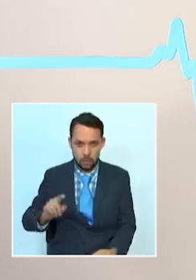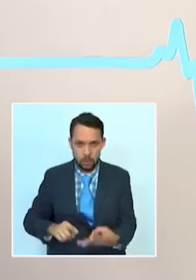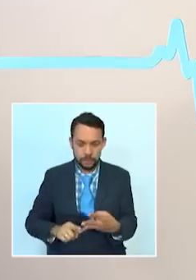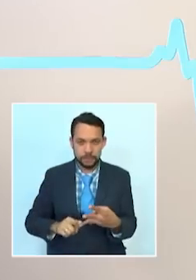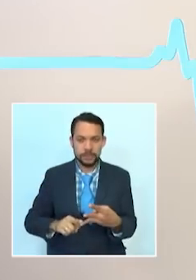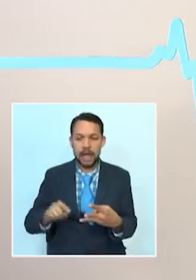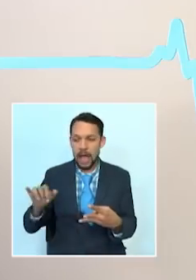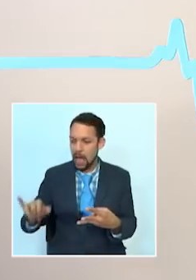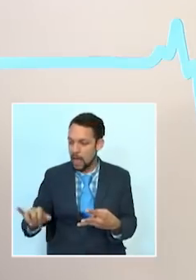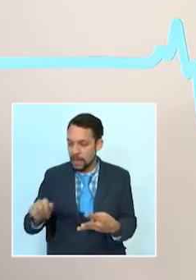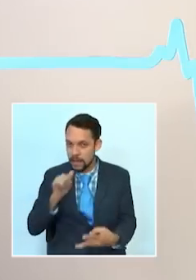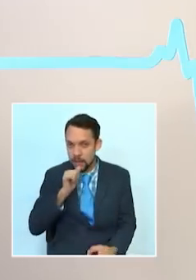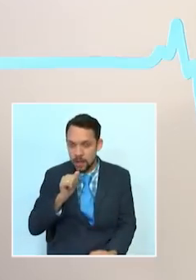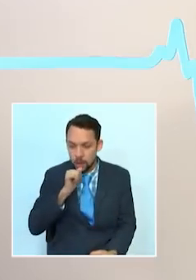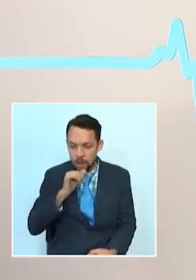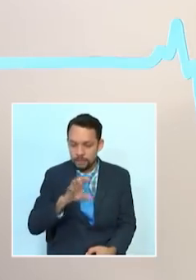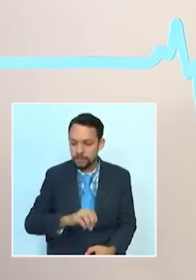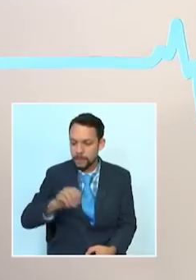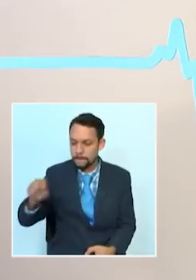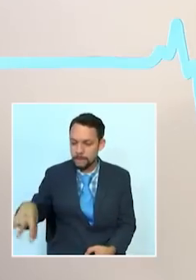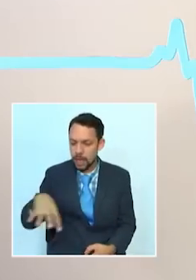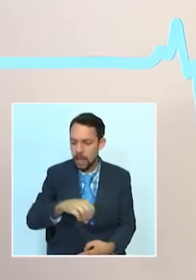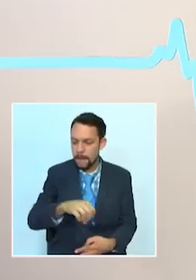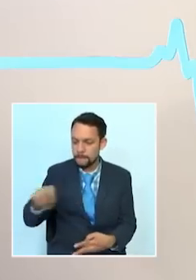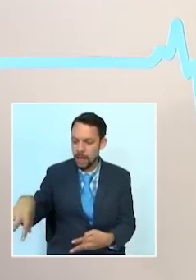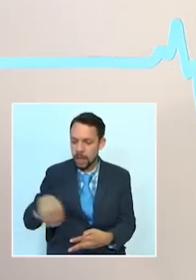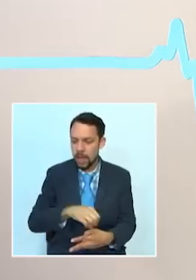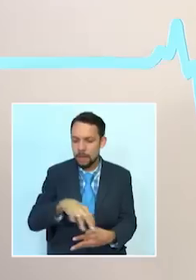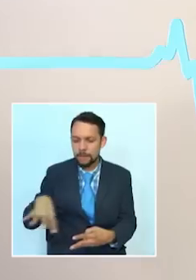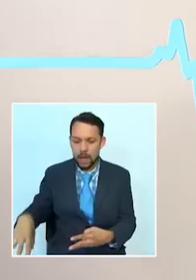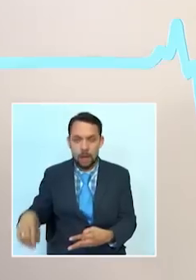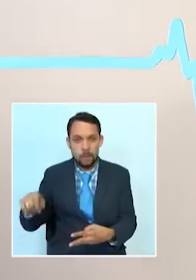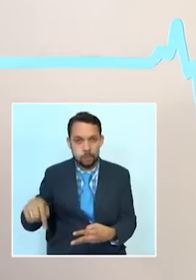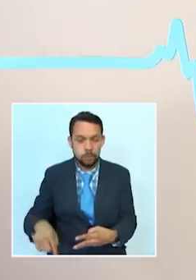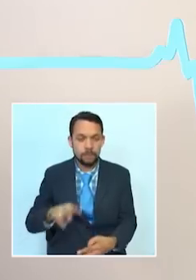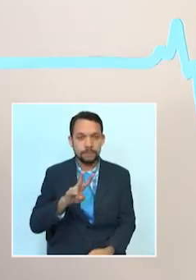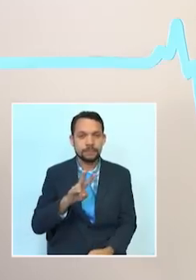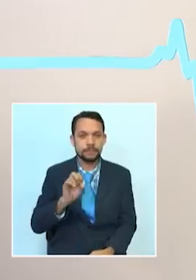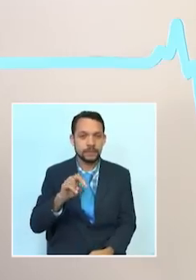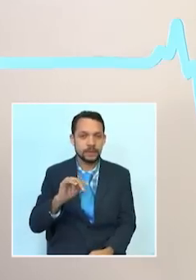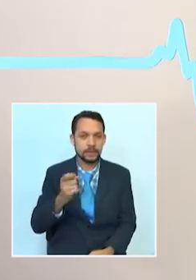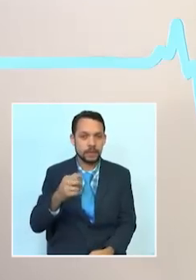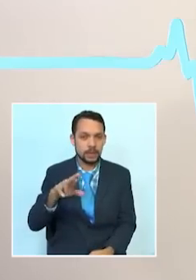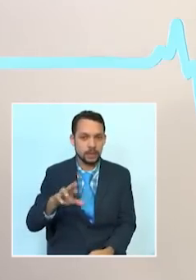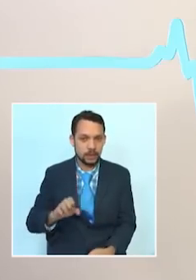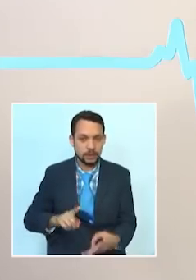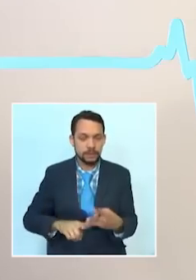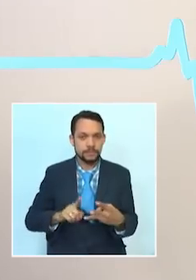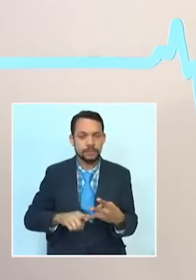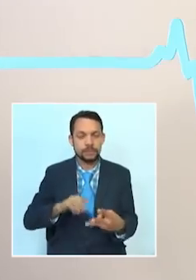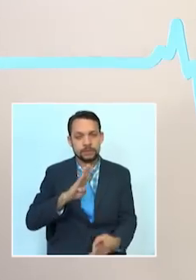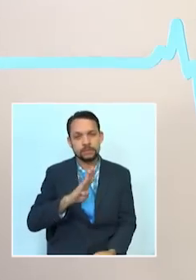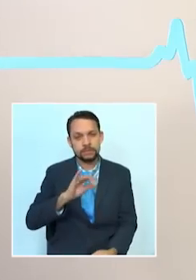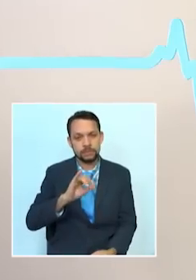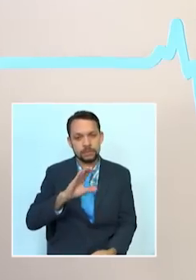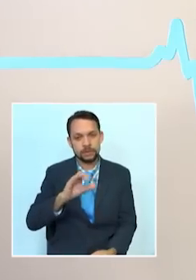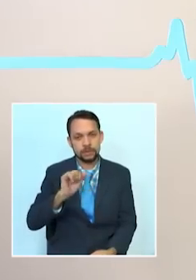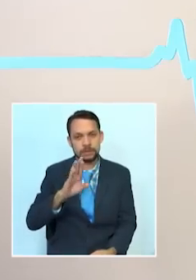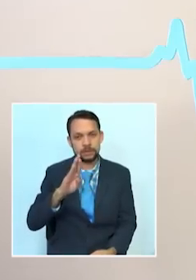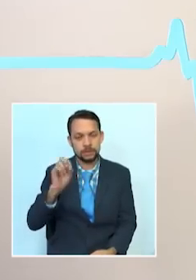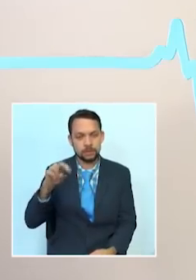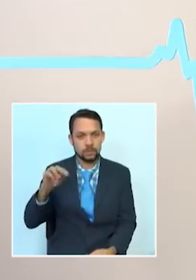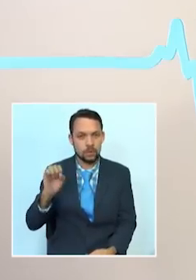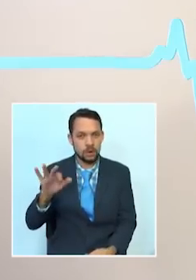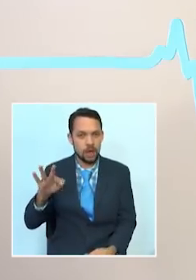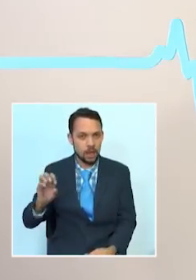vinagre con el bicarbonato a veces le echamos una tapa de de de vinagre en en buena cantidad de agua un litro de agua